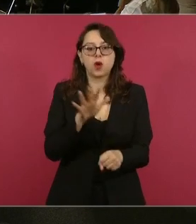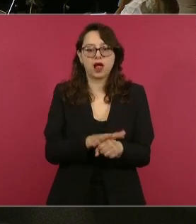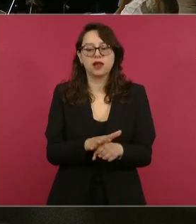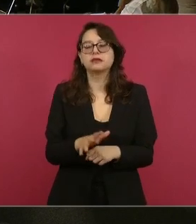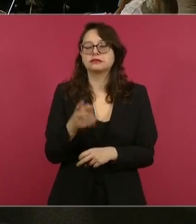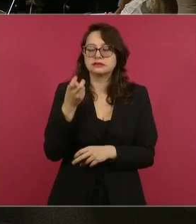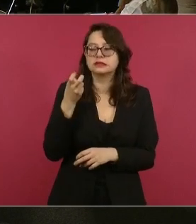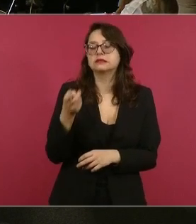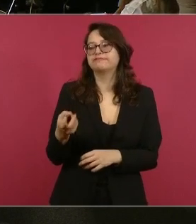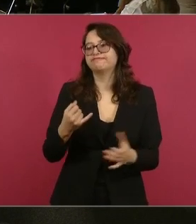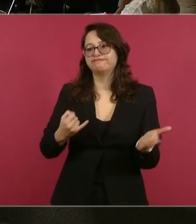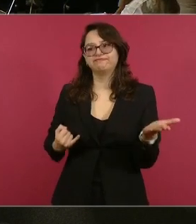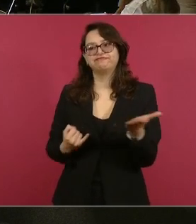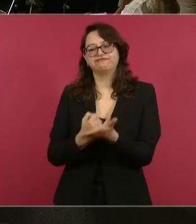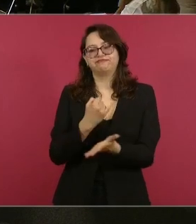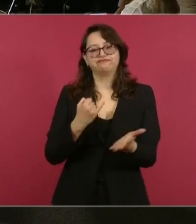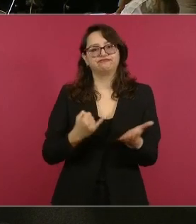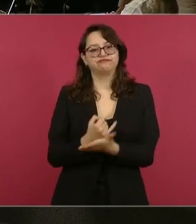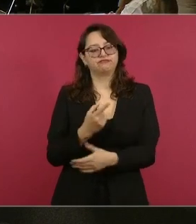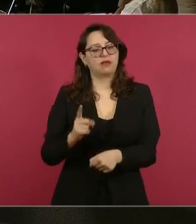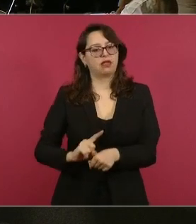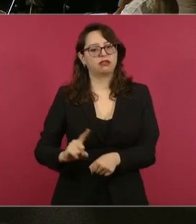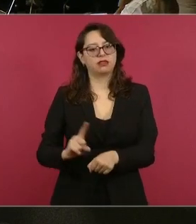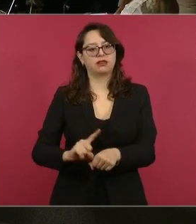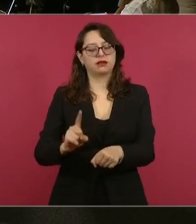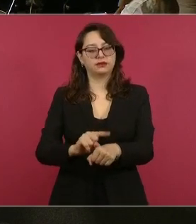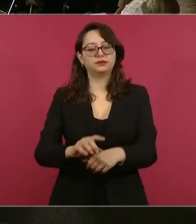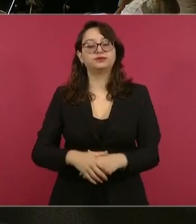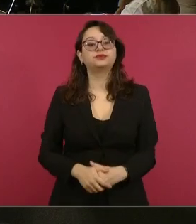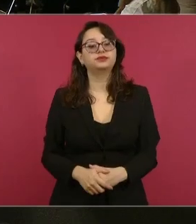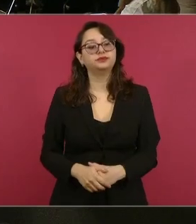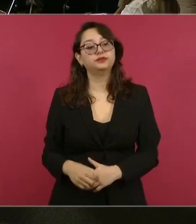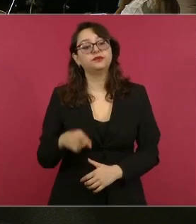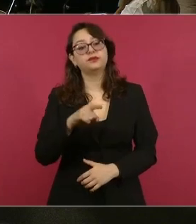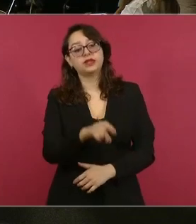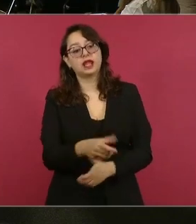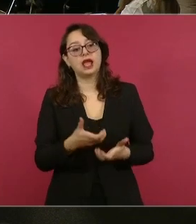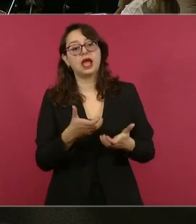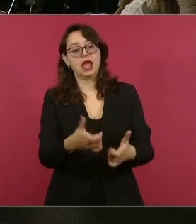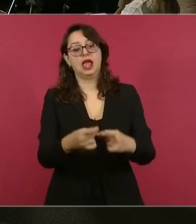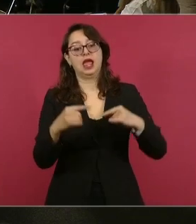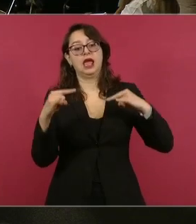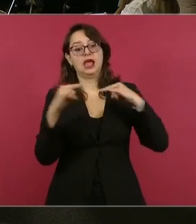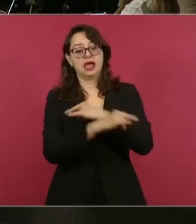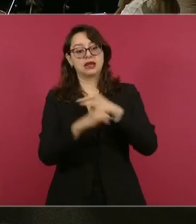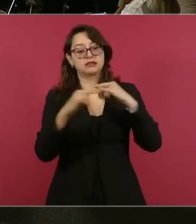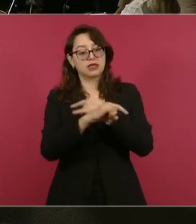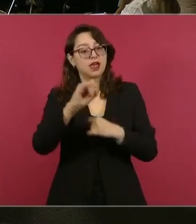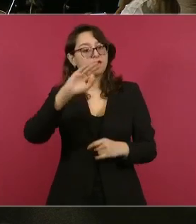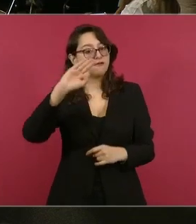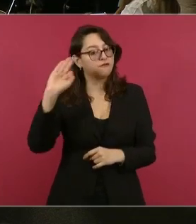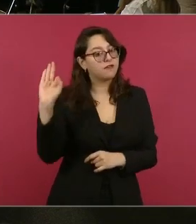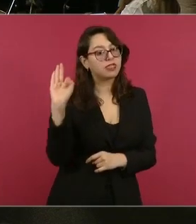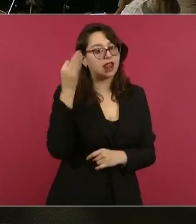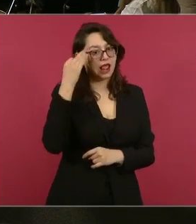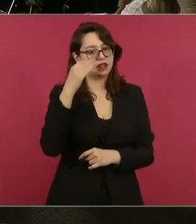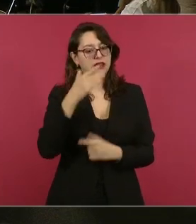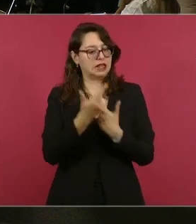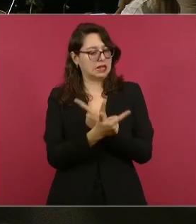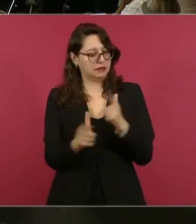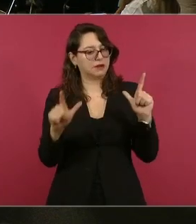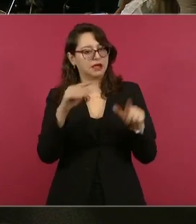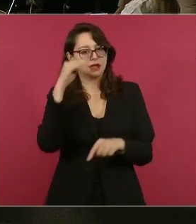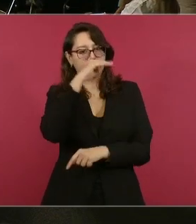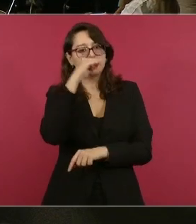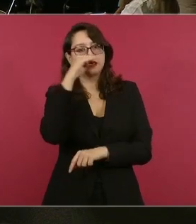las comunicaciones terrestres, ya la carretera federal, la libre, ya se está realizando